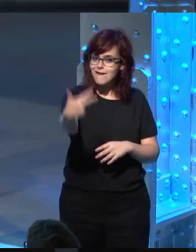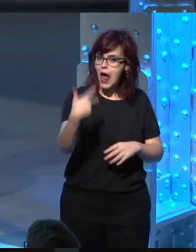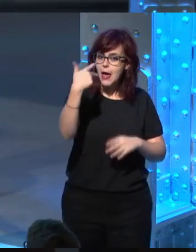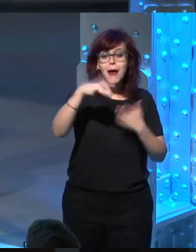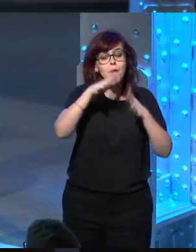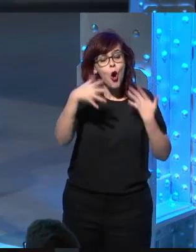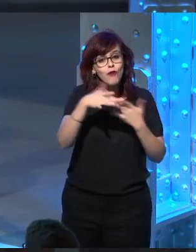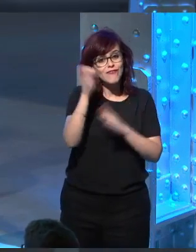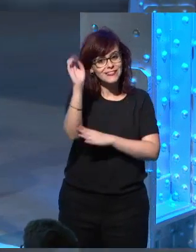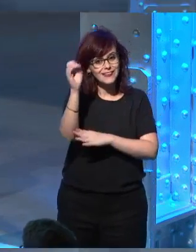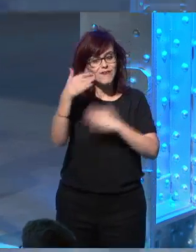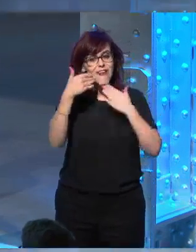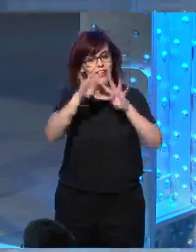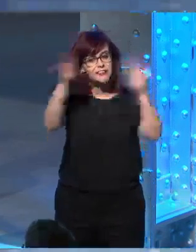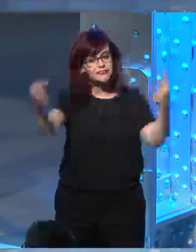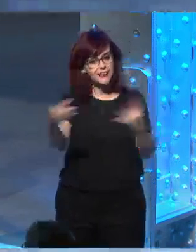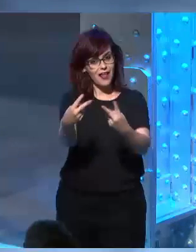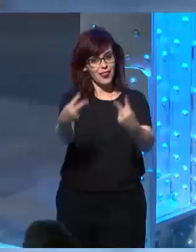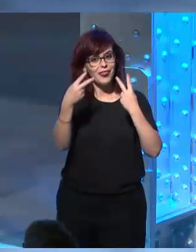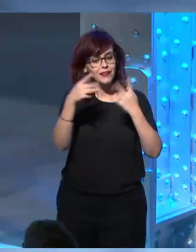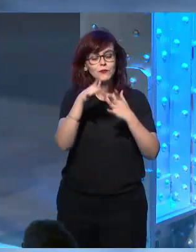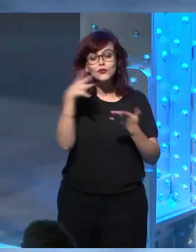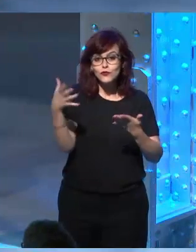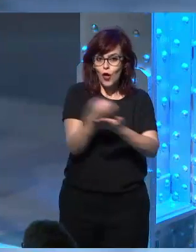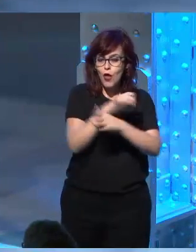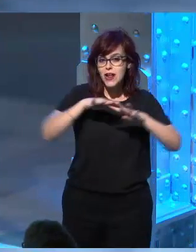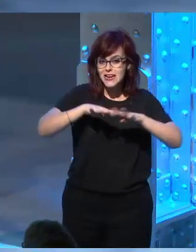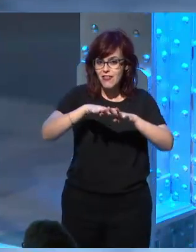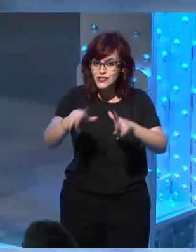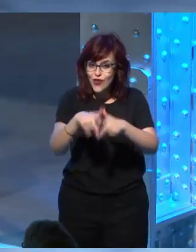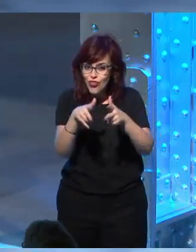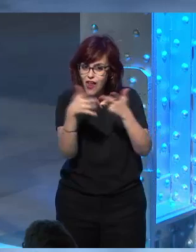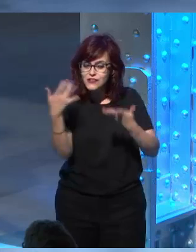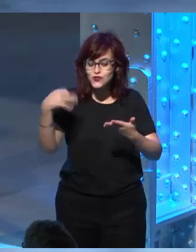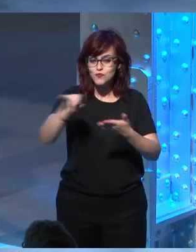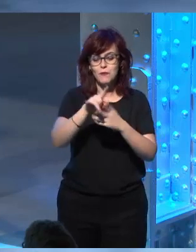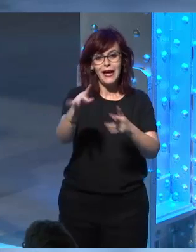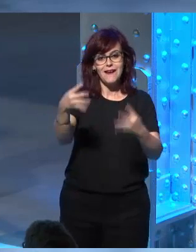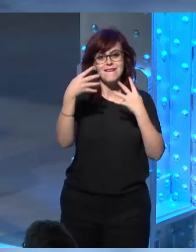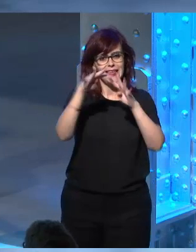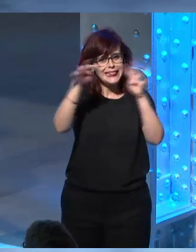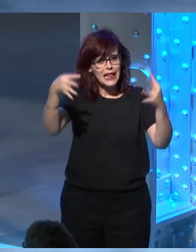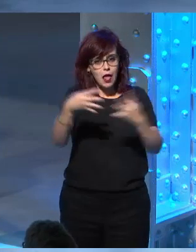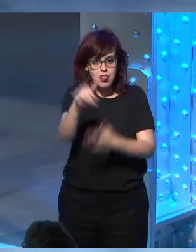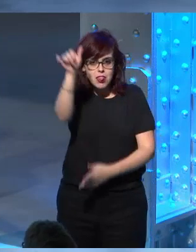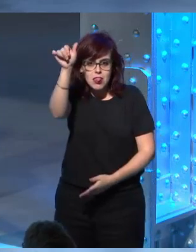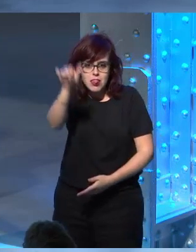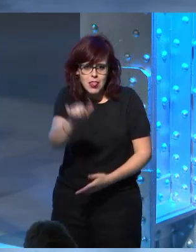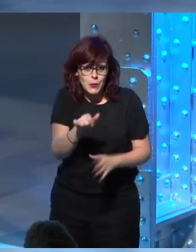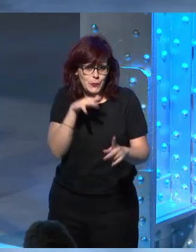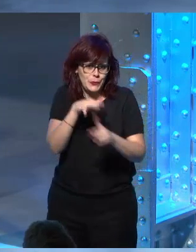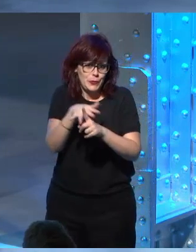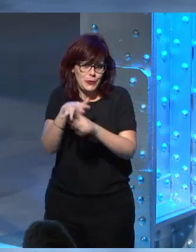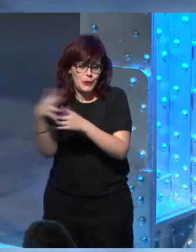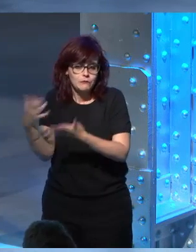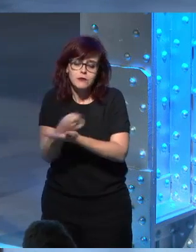puede seguir en streaming y además como vosotros lo habéis puesto todos en vuestras redes sociales, seguro que tenemos el streaming abarrotado totalmente. ¿Ves? Aquí se ha visto que